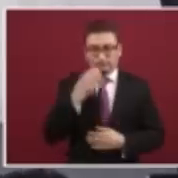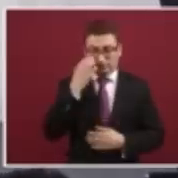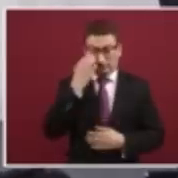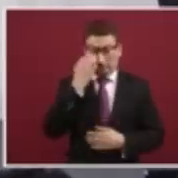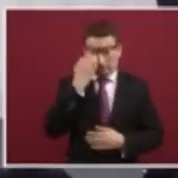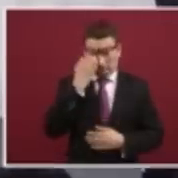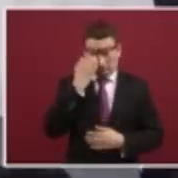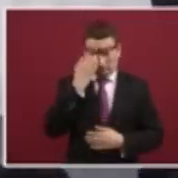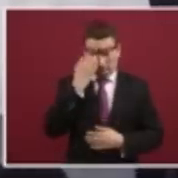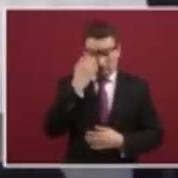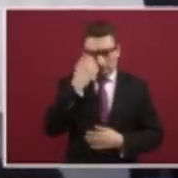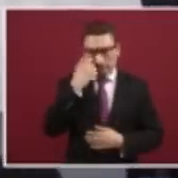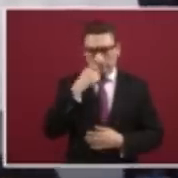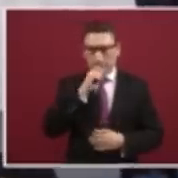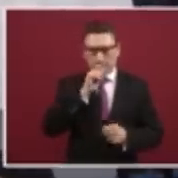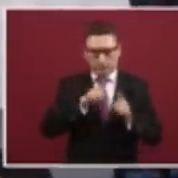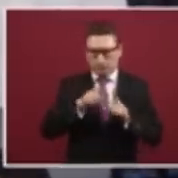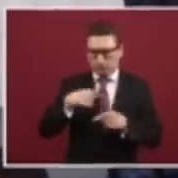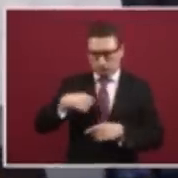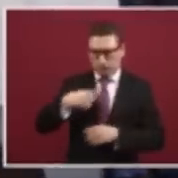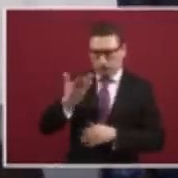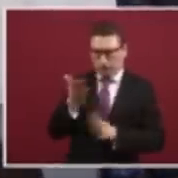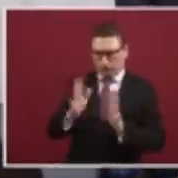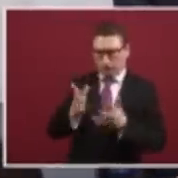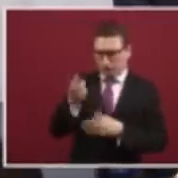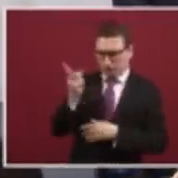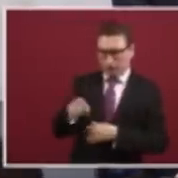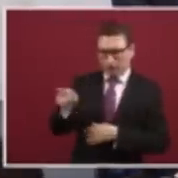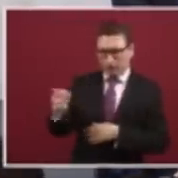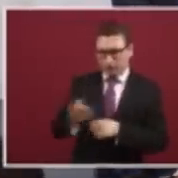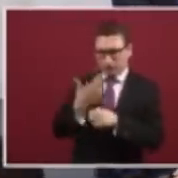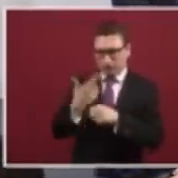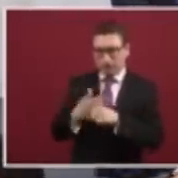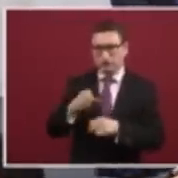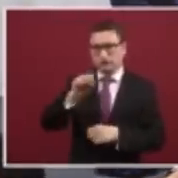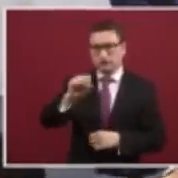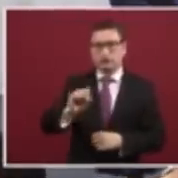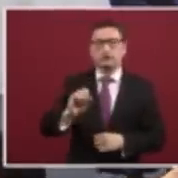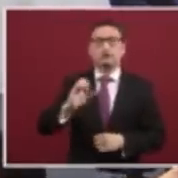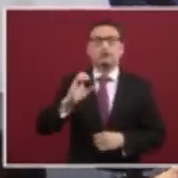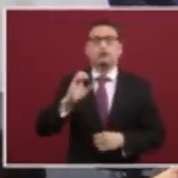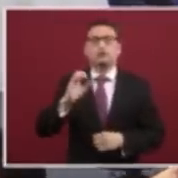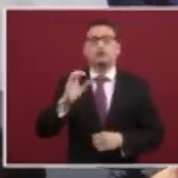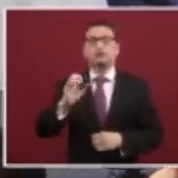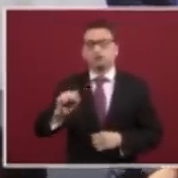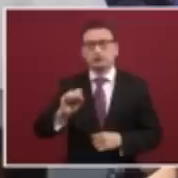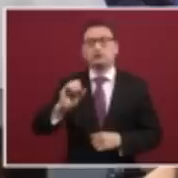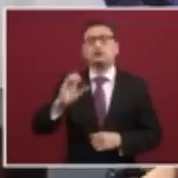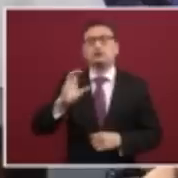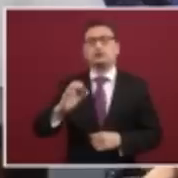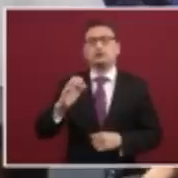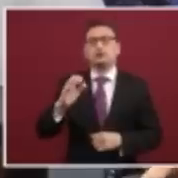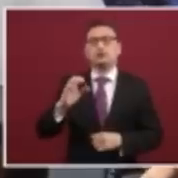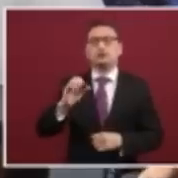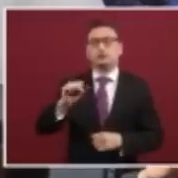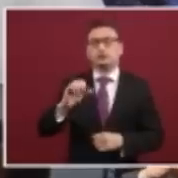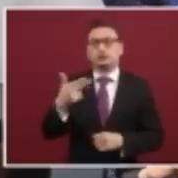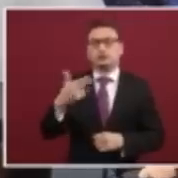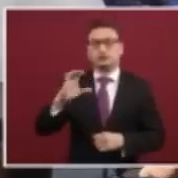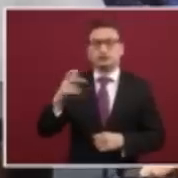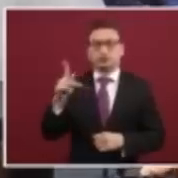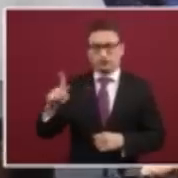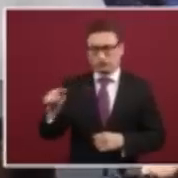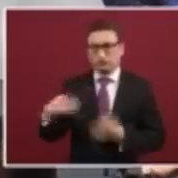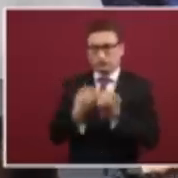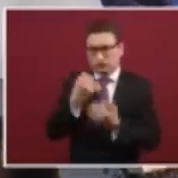ya tienen instrucciones, tanto el secretario de Hacienda como el secretario de Salud, la